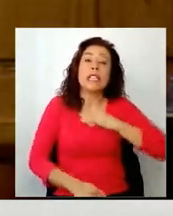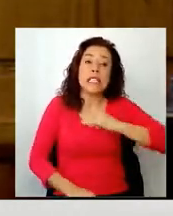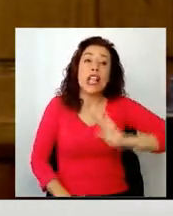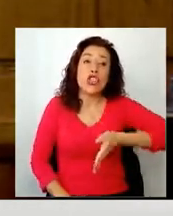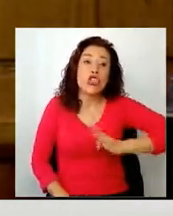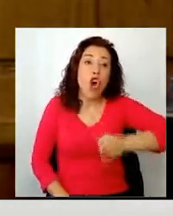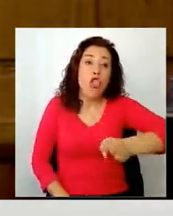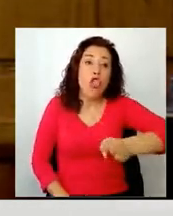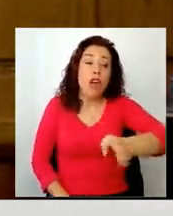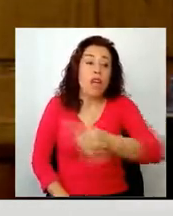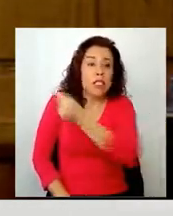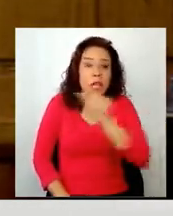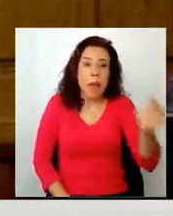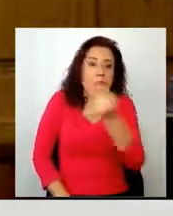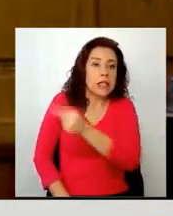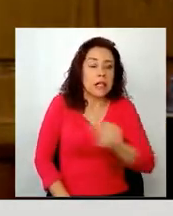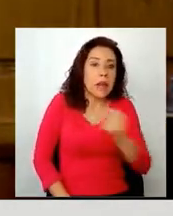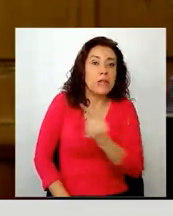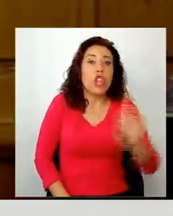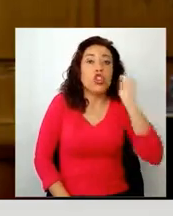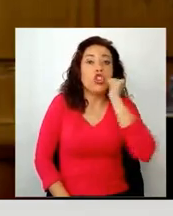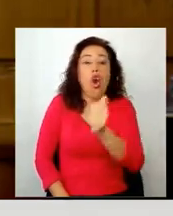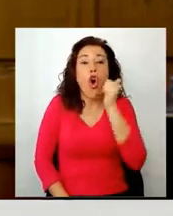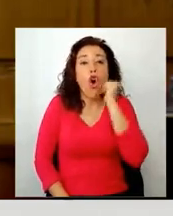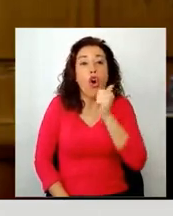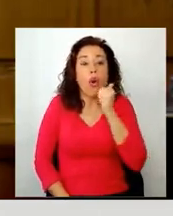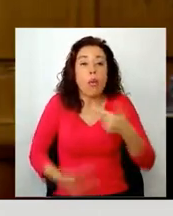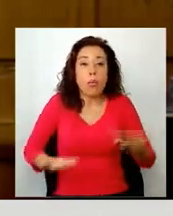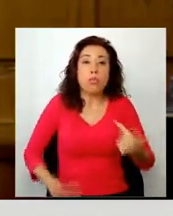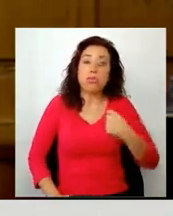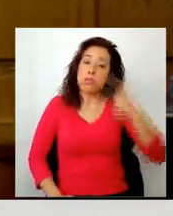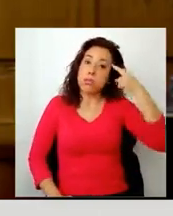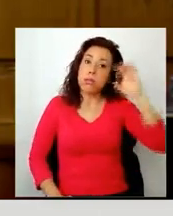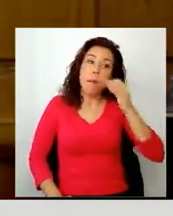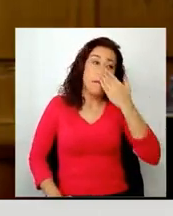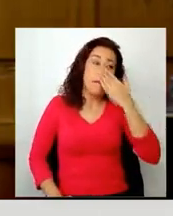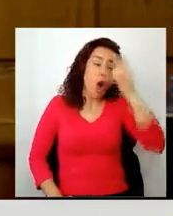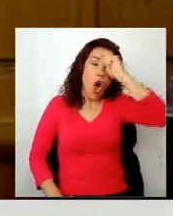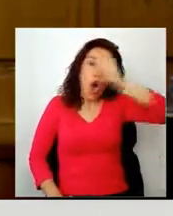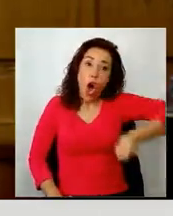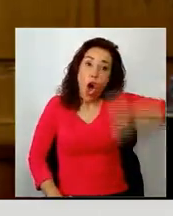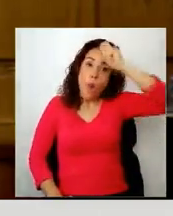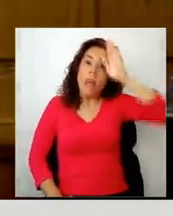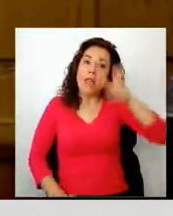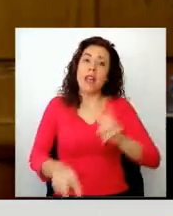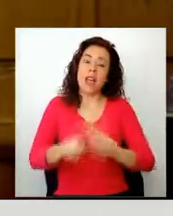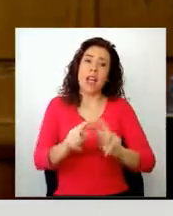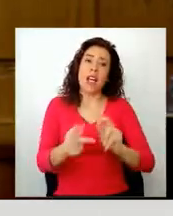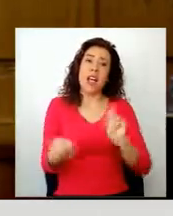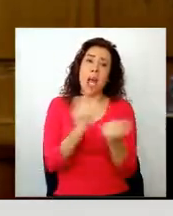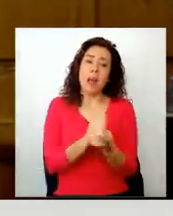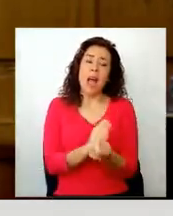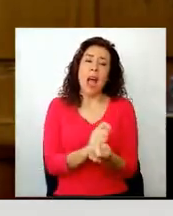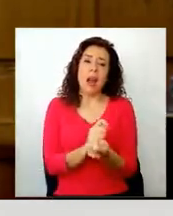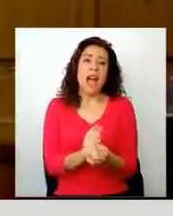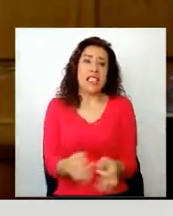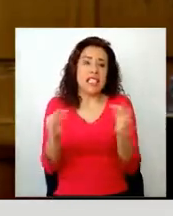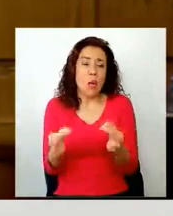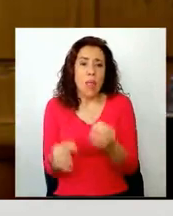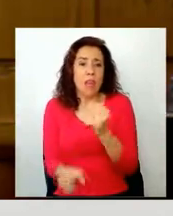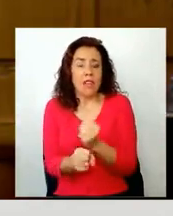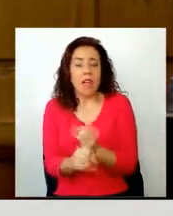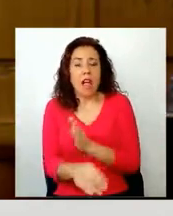tras semana día tras día y por esto Me parece que el mejor homenaje es corregir las condiciones de seguridad laboral fiscalizar su